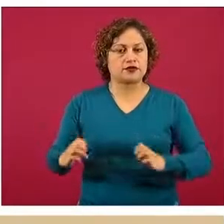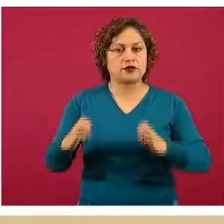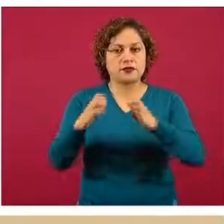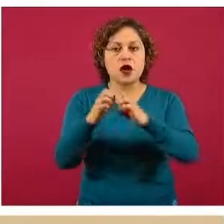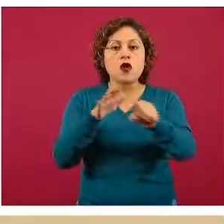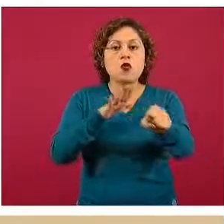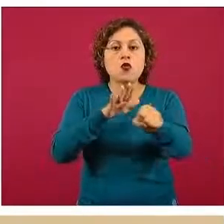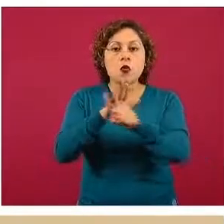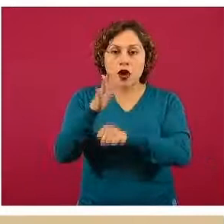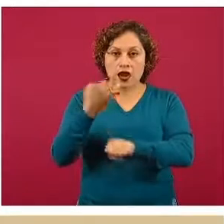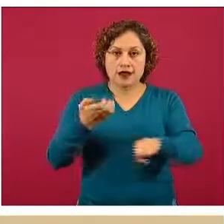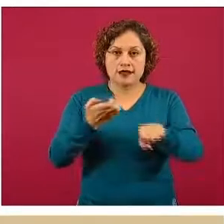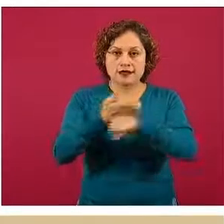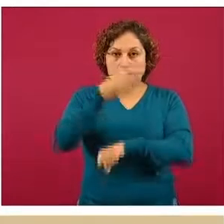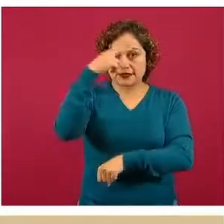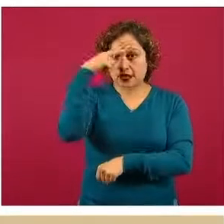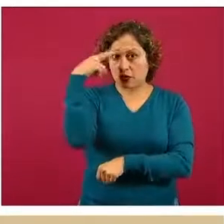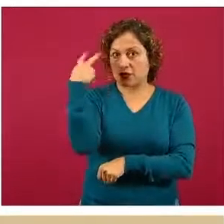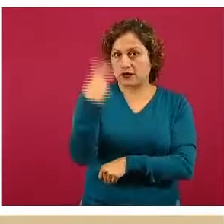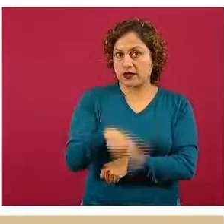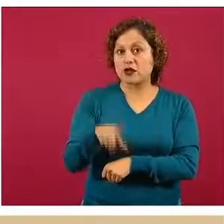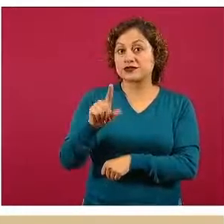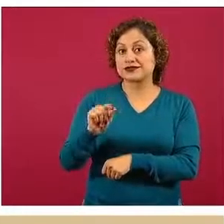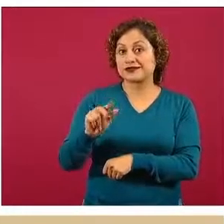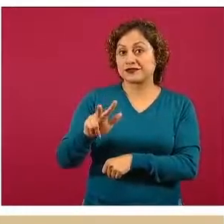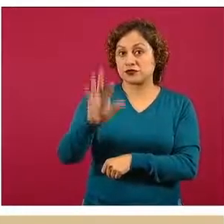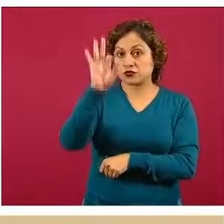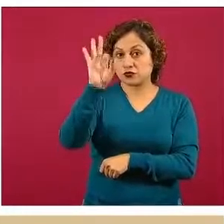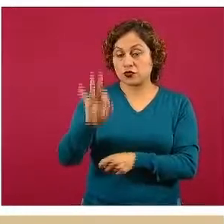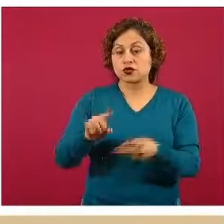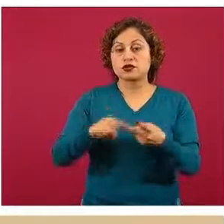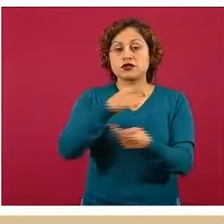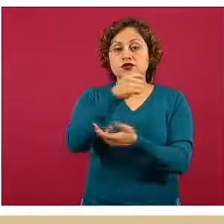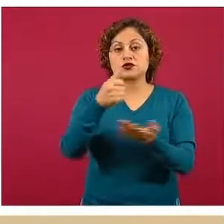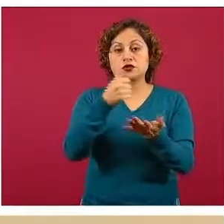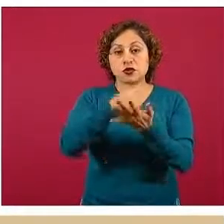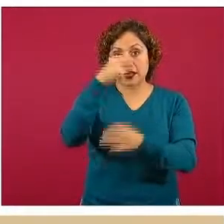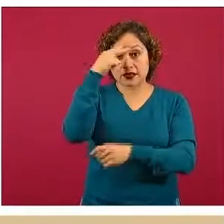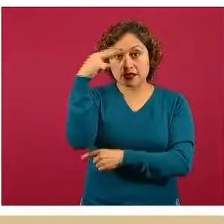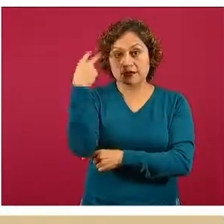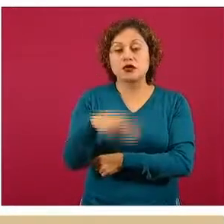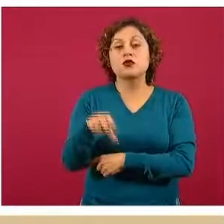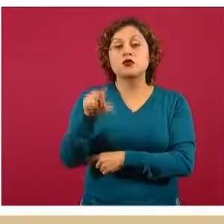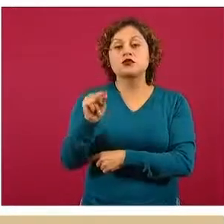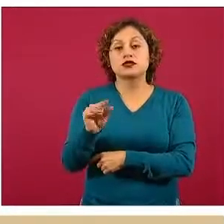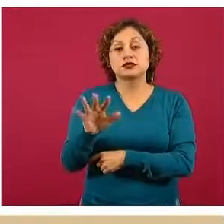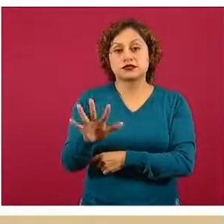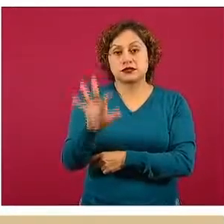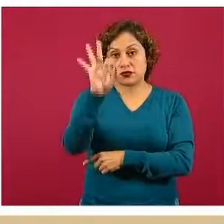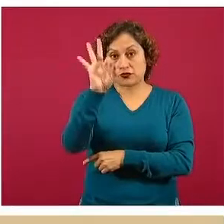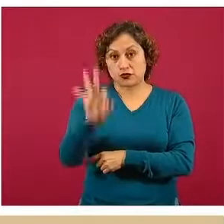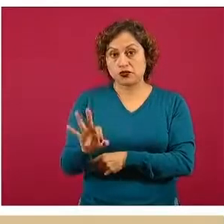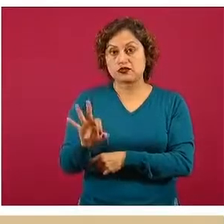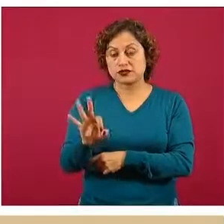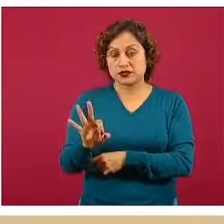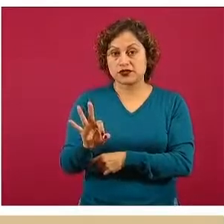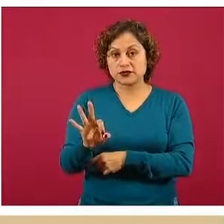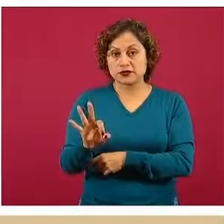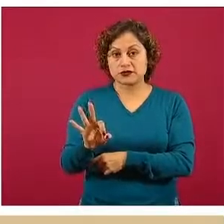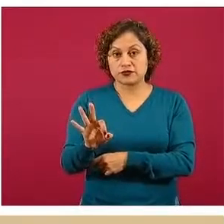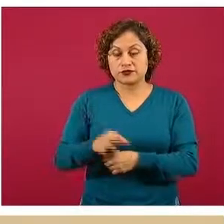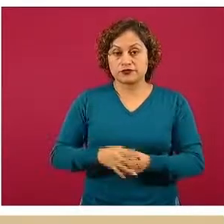Estado de México con un 78% y la Ciudad de México con un 85%,